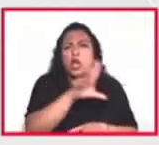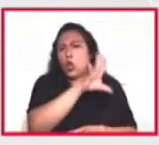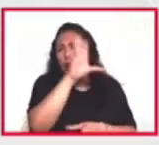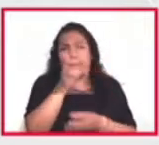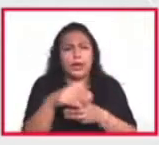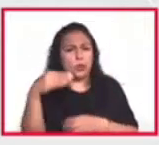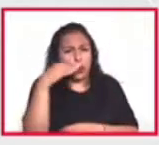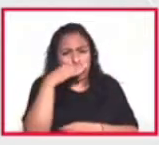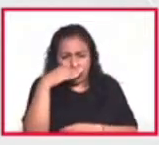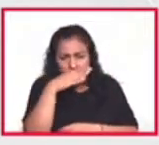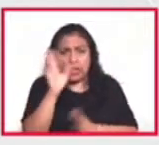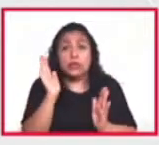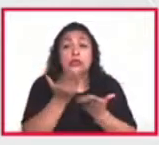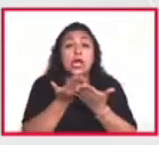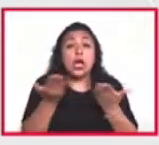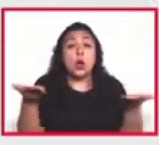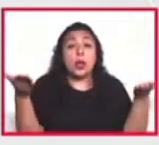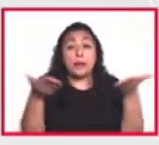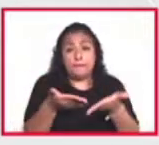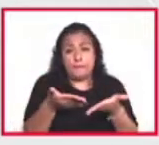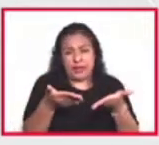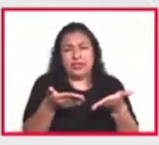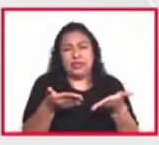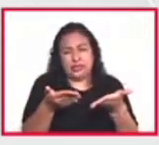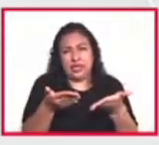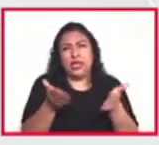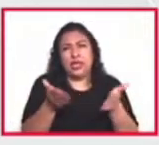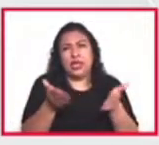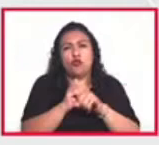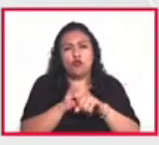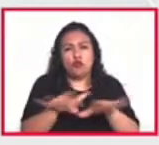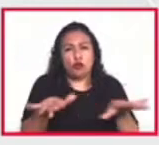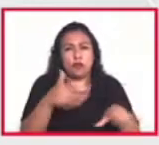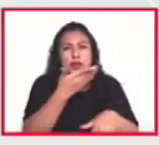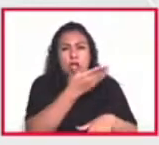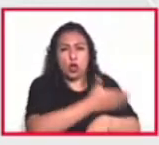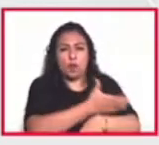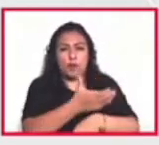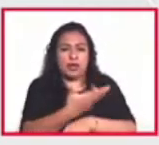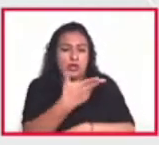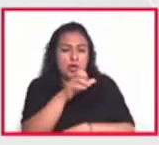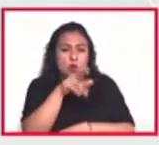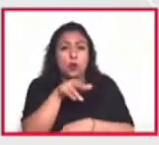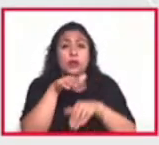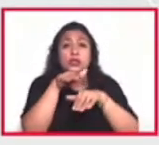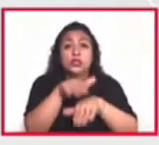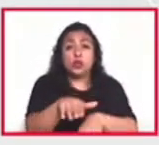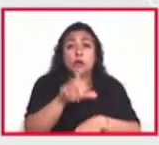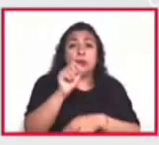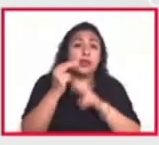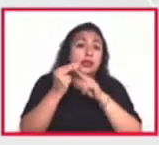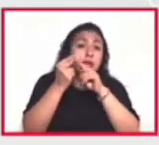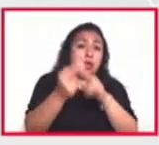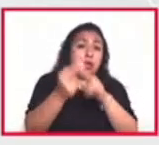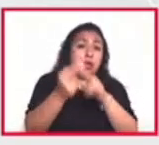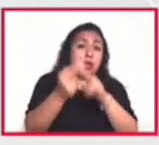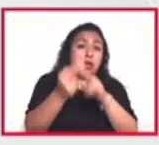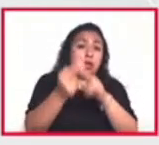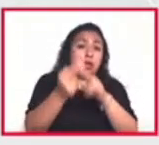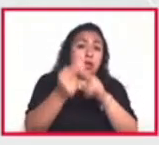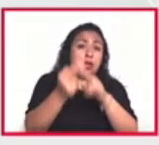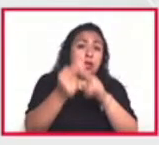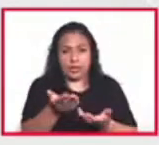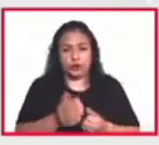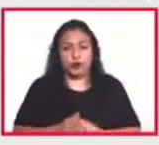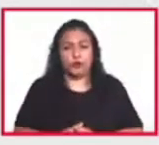gratuita. Mientras tanto, les presento la siguiente nota que hizo mi compañero Guamansen Rodríguez en torno al 20 aniversario de Amores Perros.